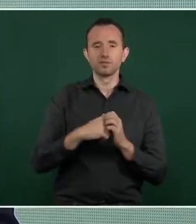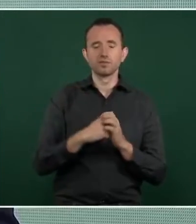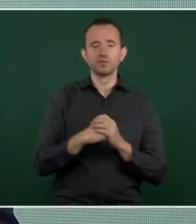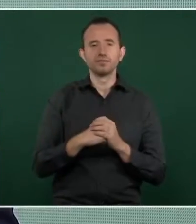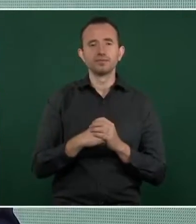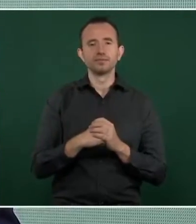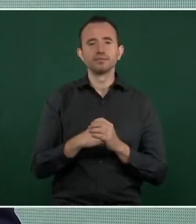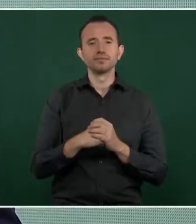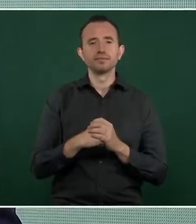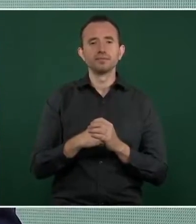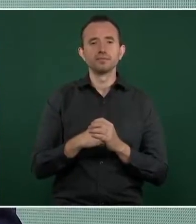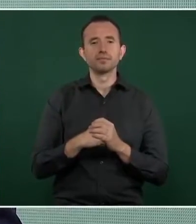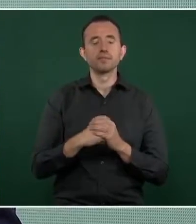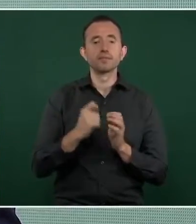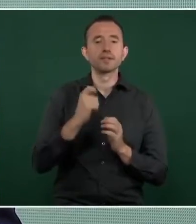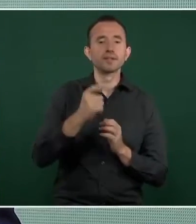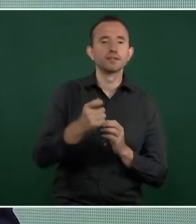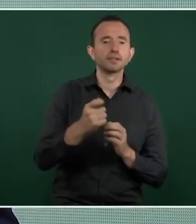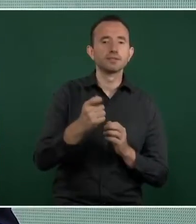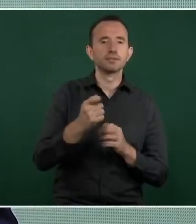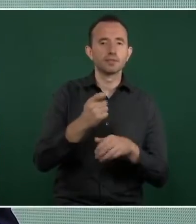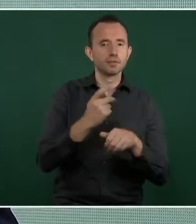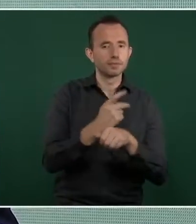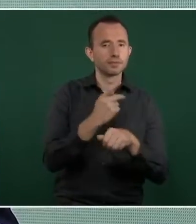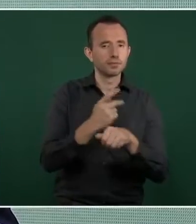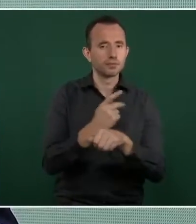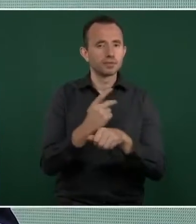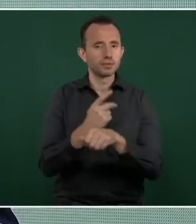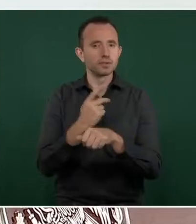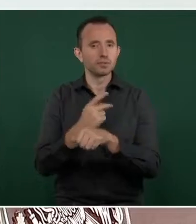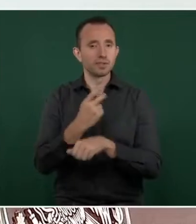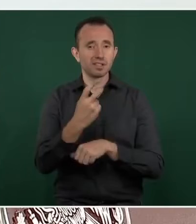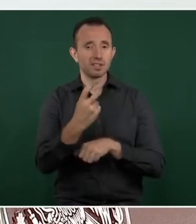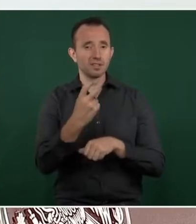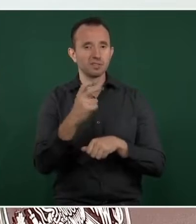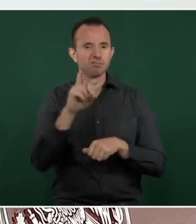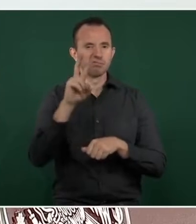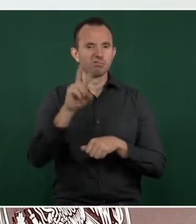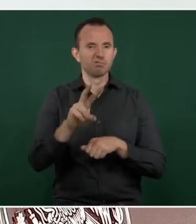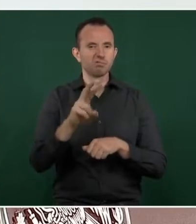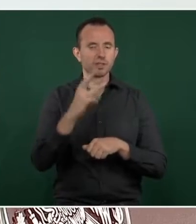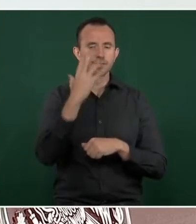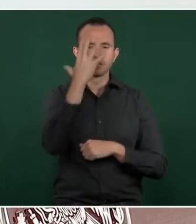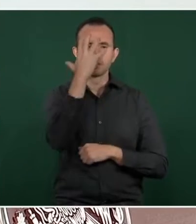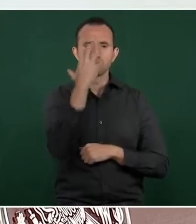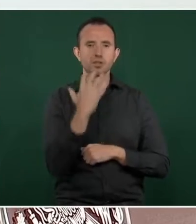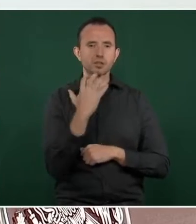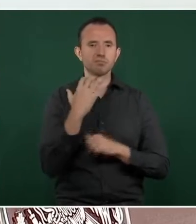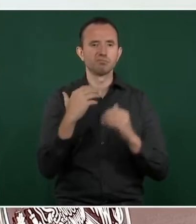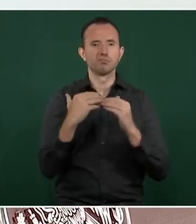los pormenores de este lamentable caso,